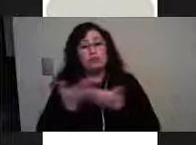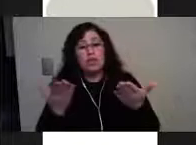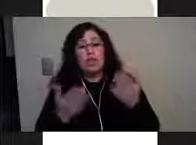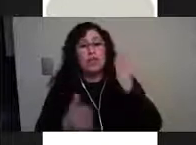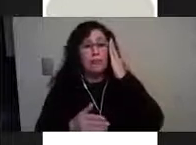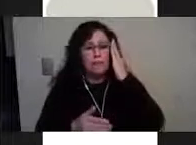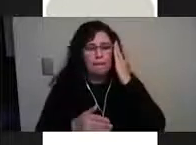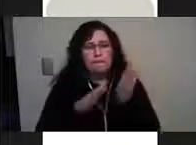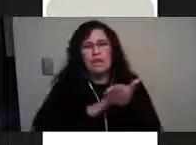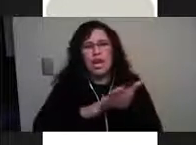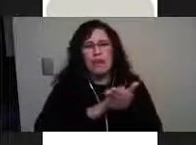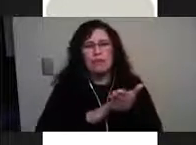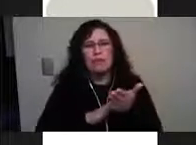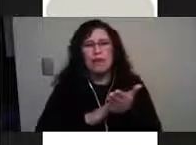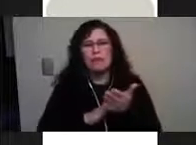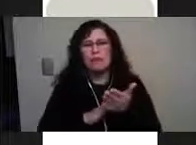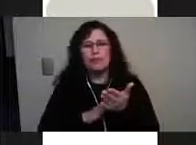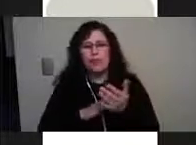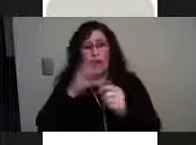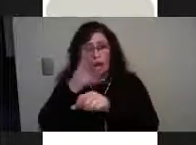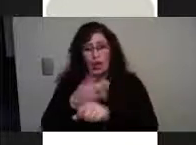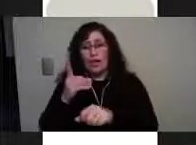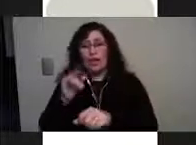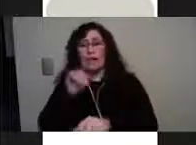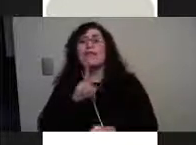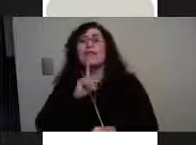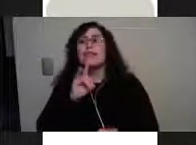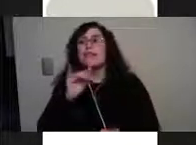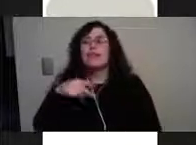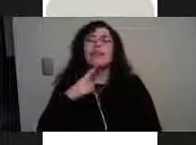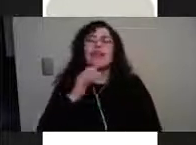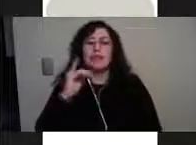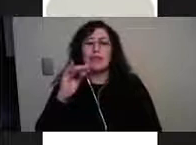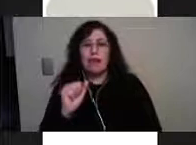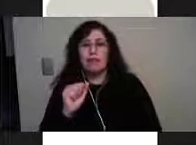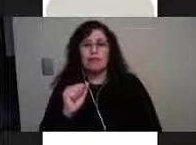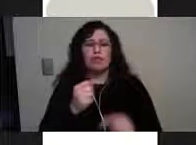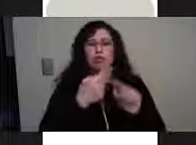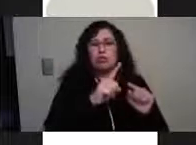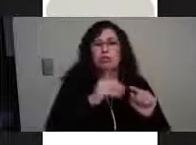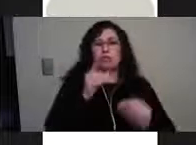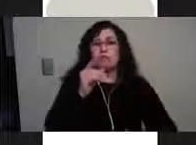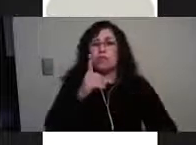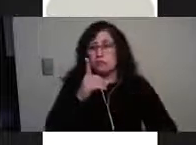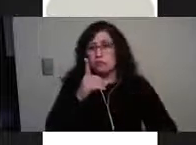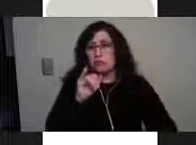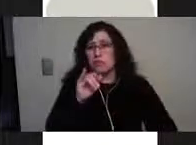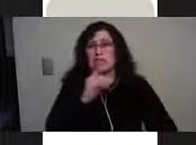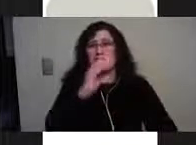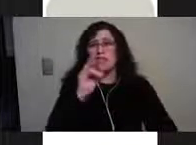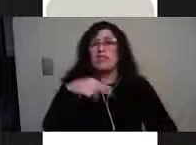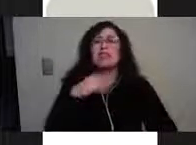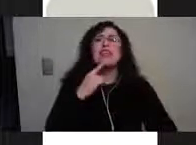la diferencia entre la disquinética y la atetóxica, ya sino que vean solamente en términos generales y ya en los